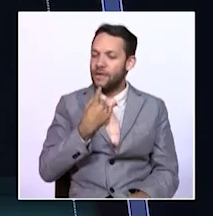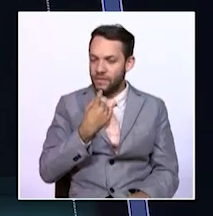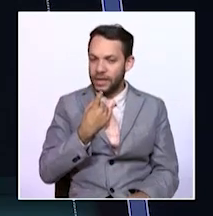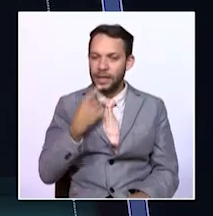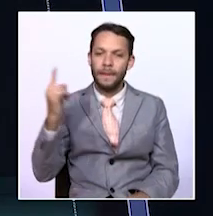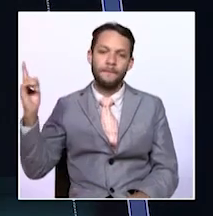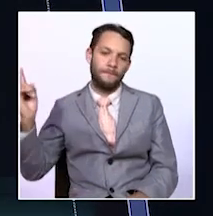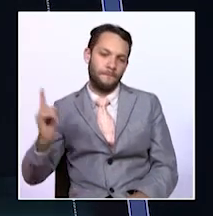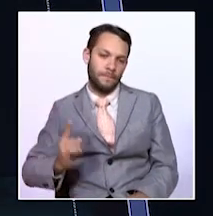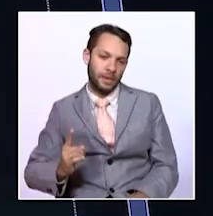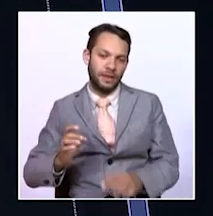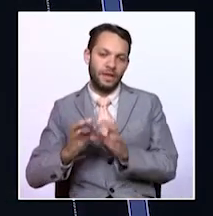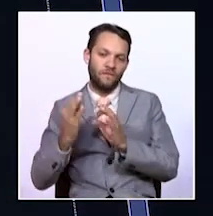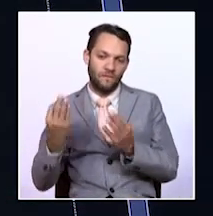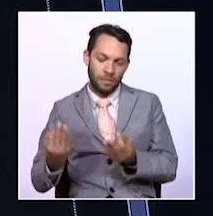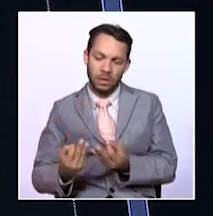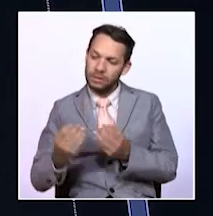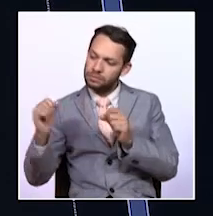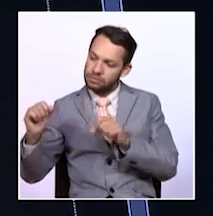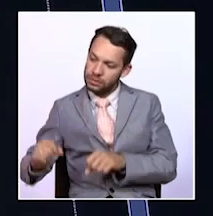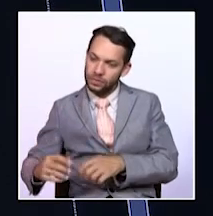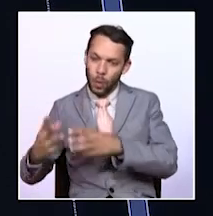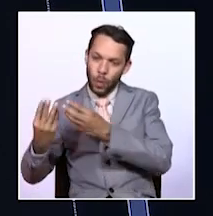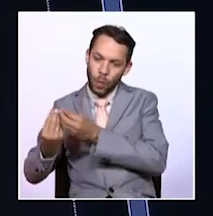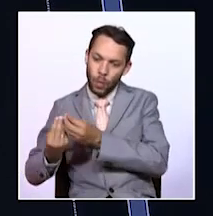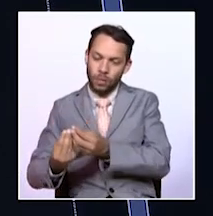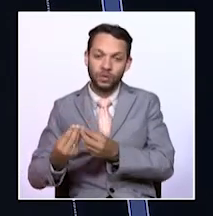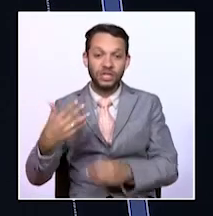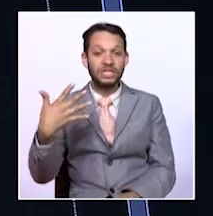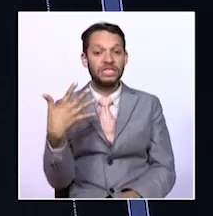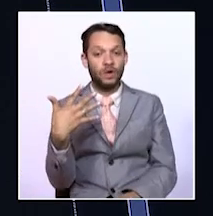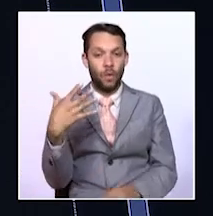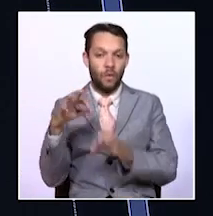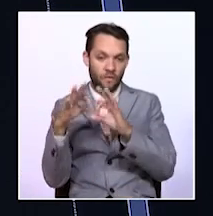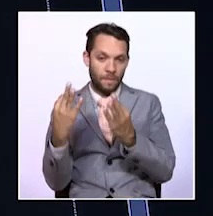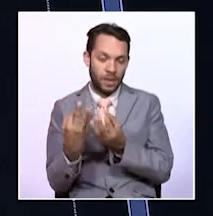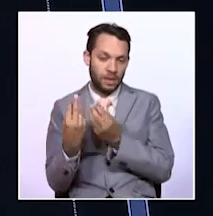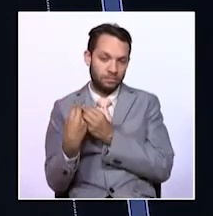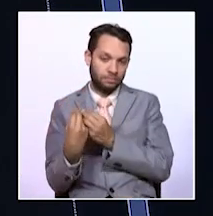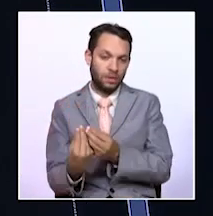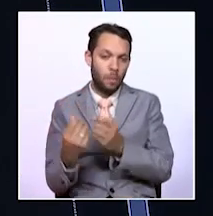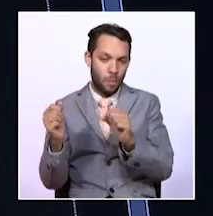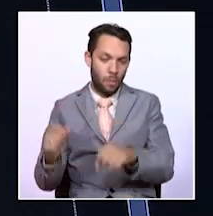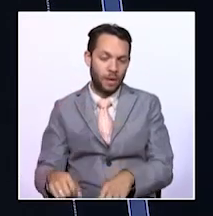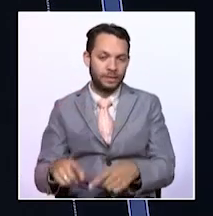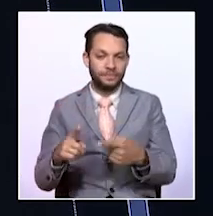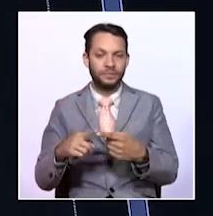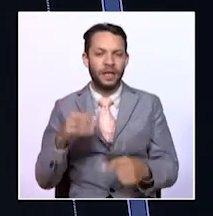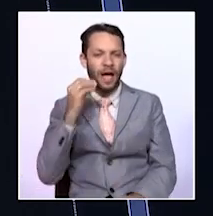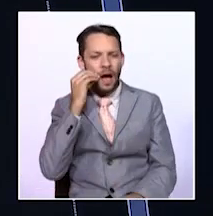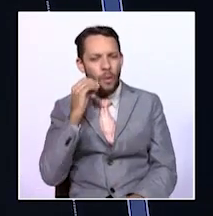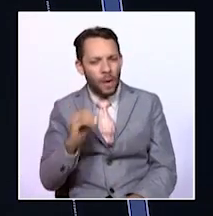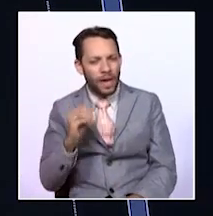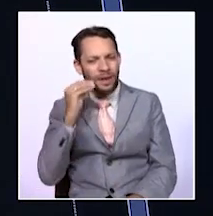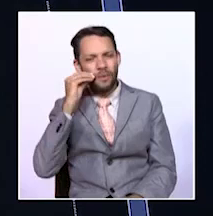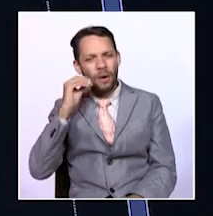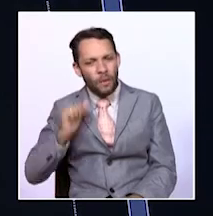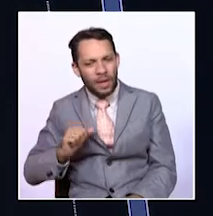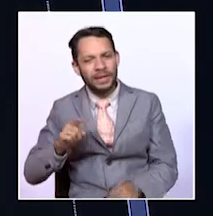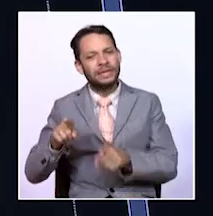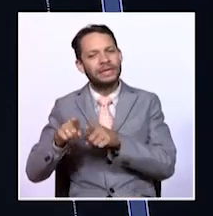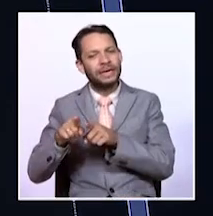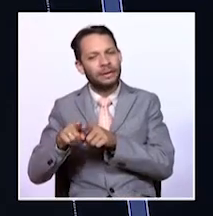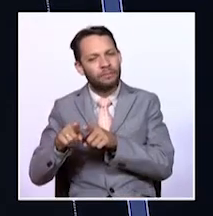con la familia, nosotros permitimos que hasta 5 personas entren con la mamá, pueden venir los abuelitos, los